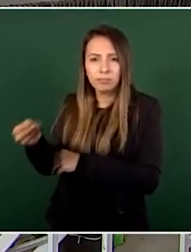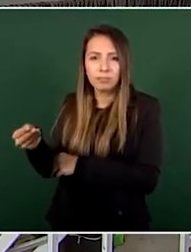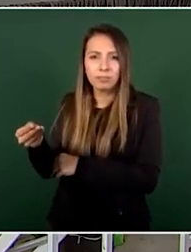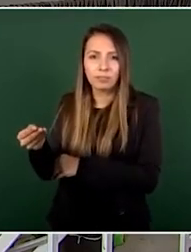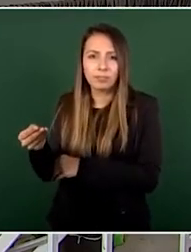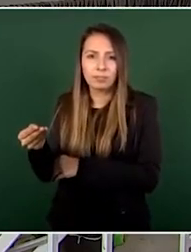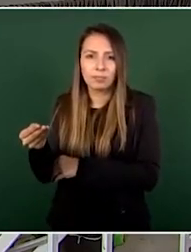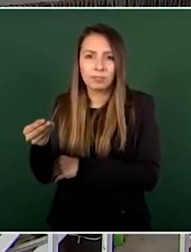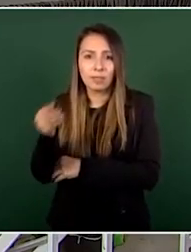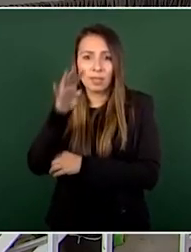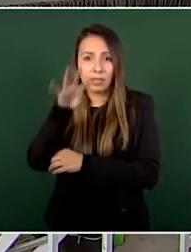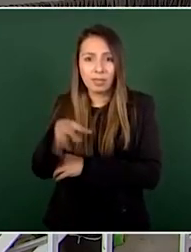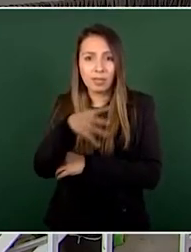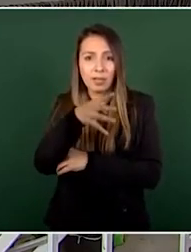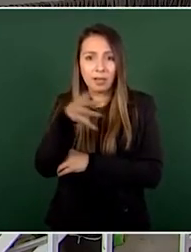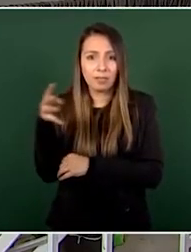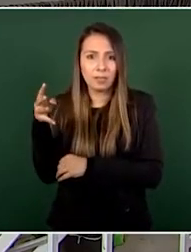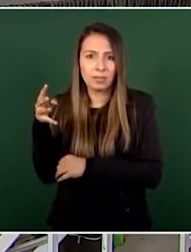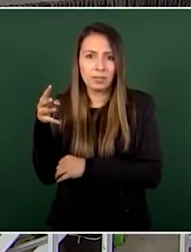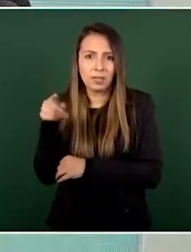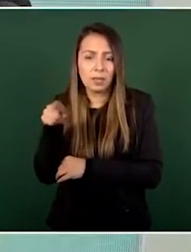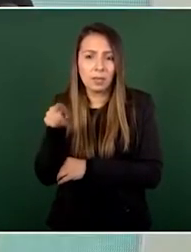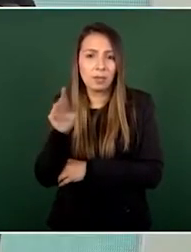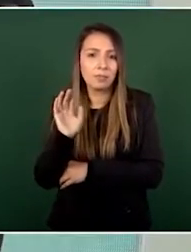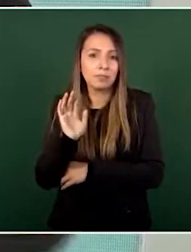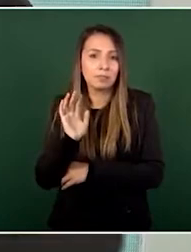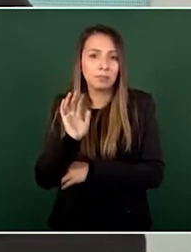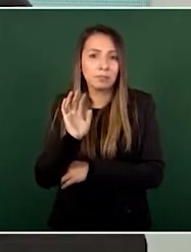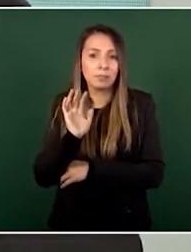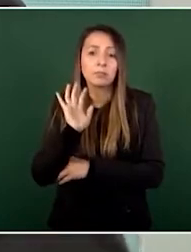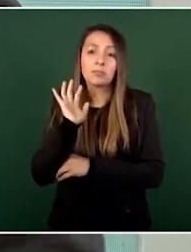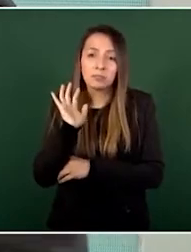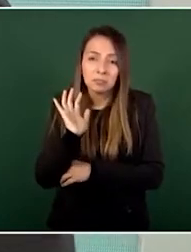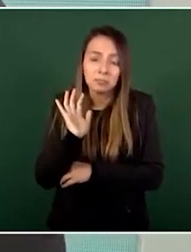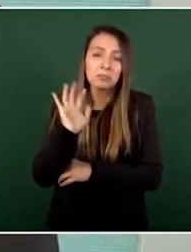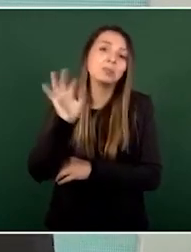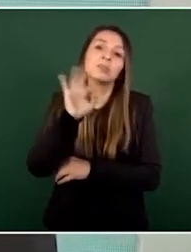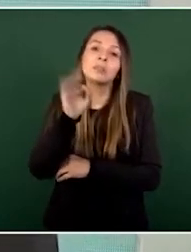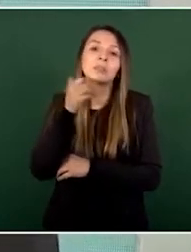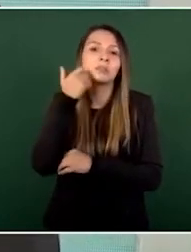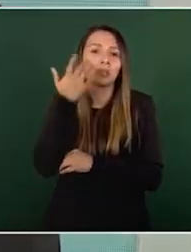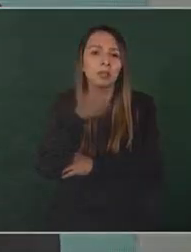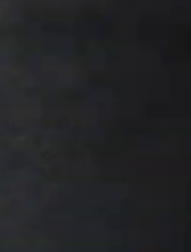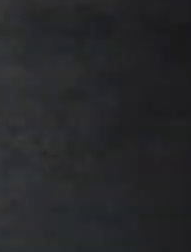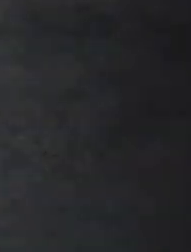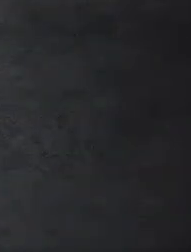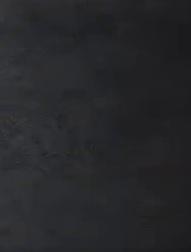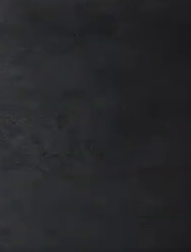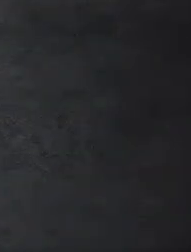que ya Televisa, si quiere también, podría aclarar